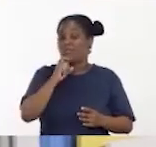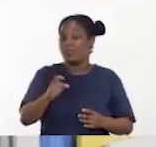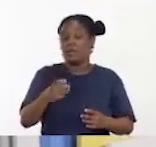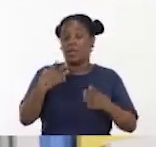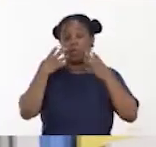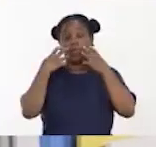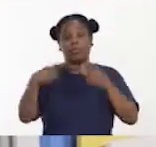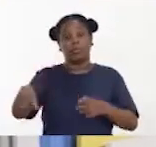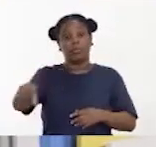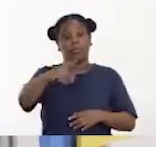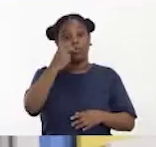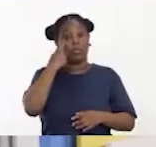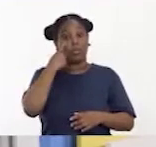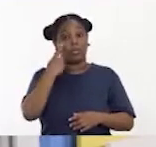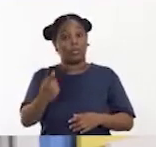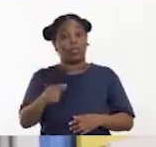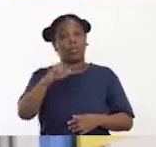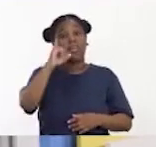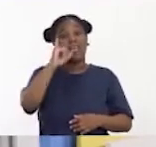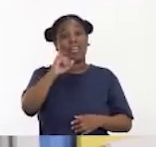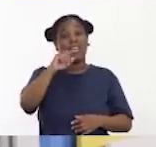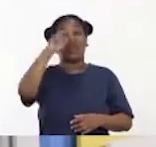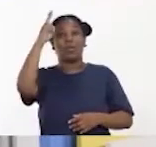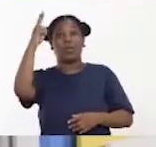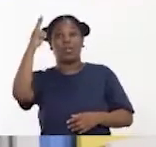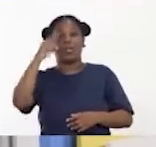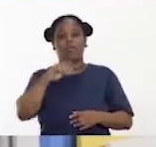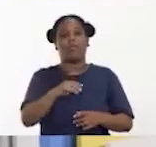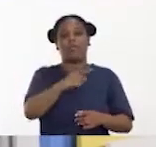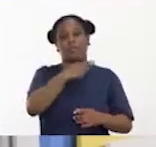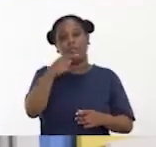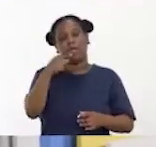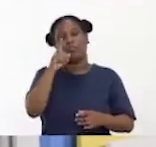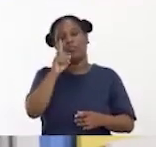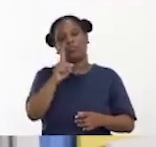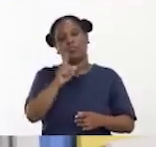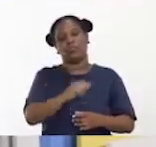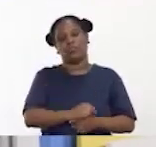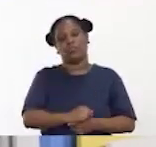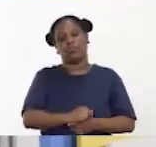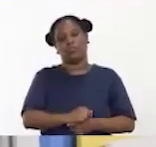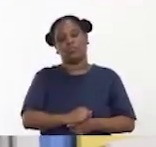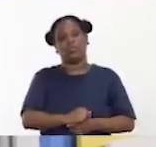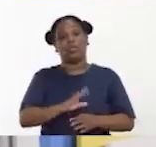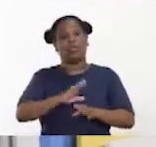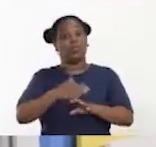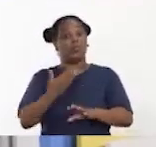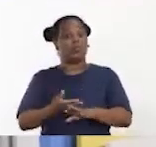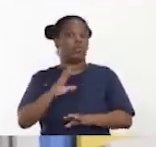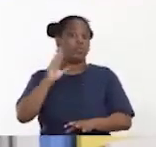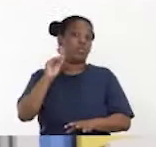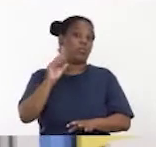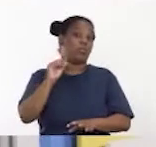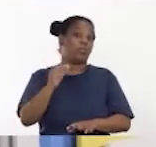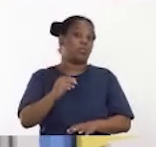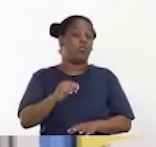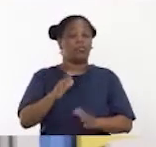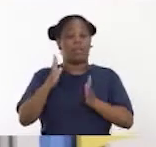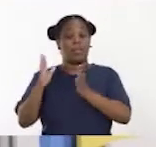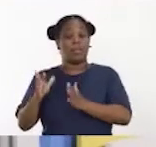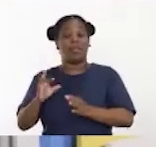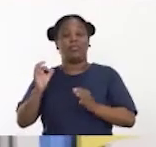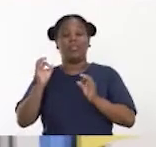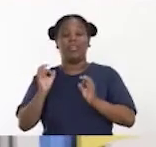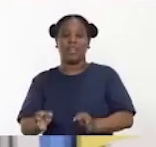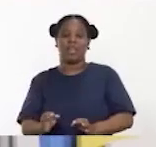conozcan que I cuadrado es menos 1. Y bueno, entonces después estamos hablando de la parte real y